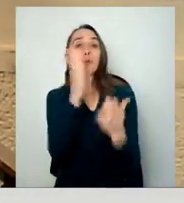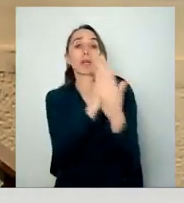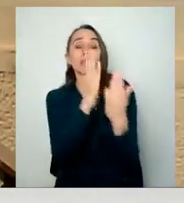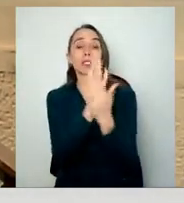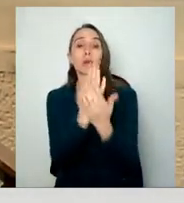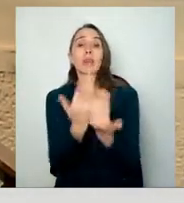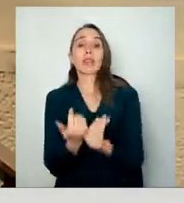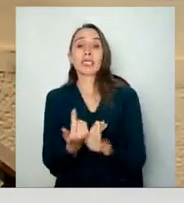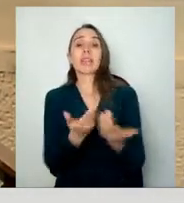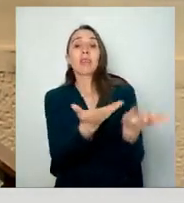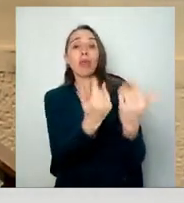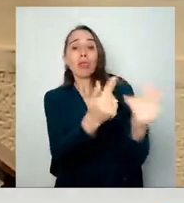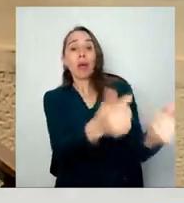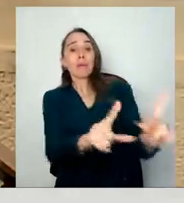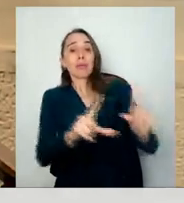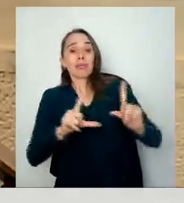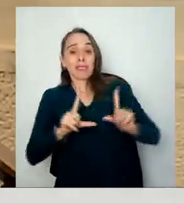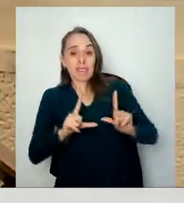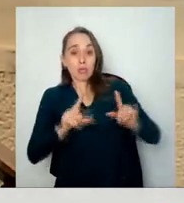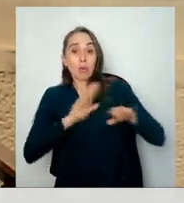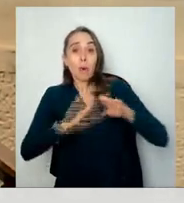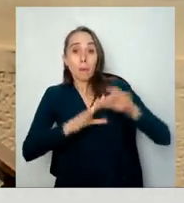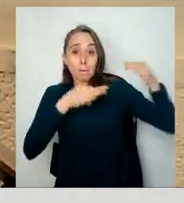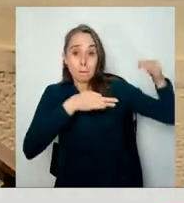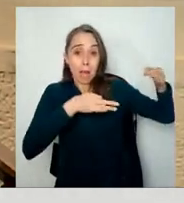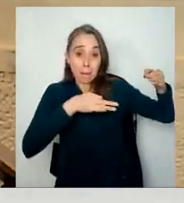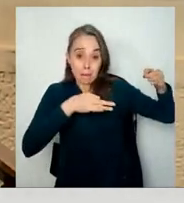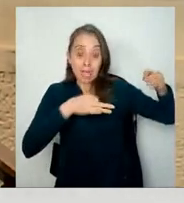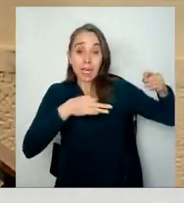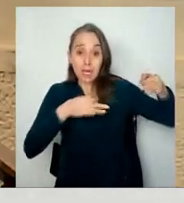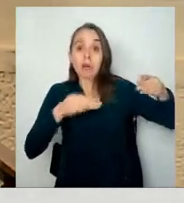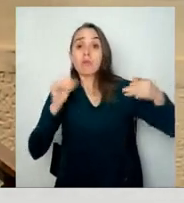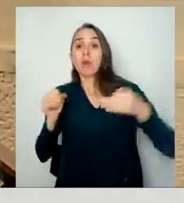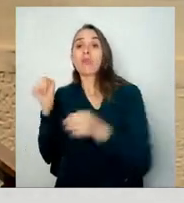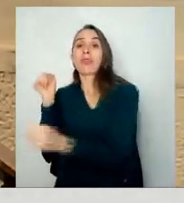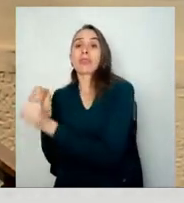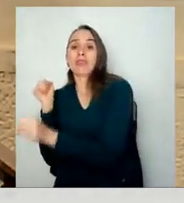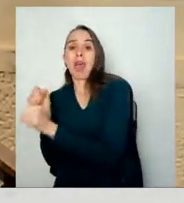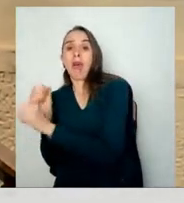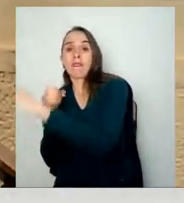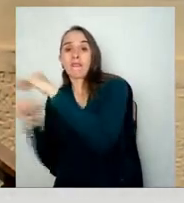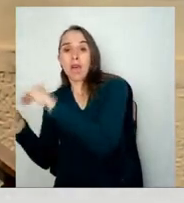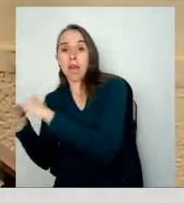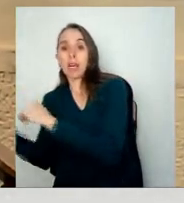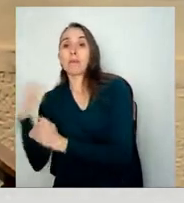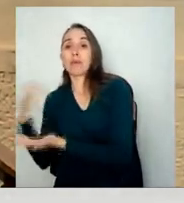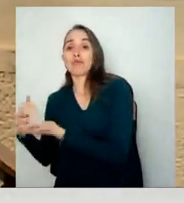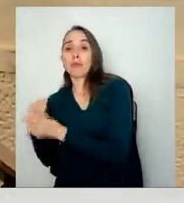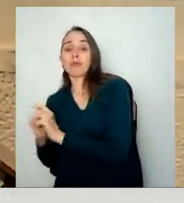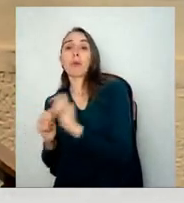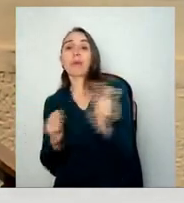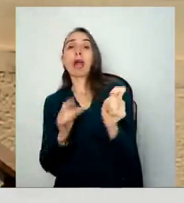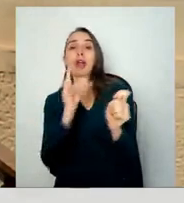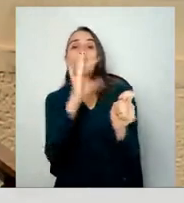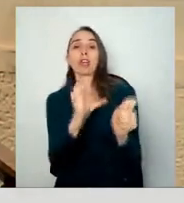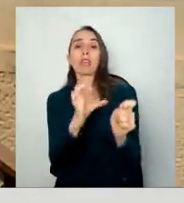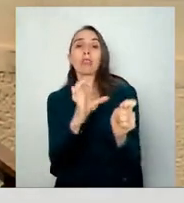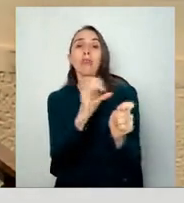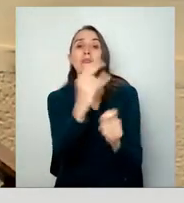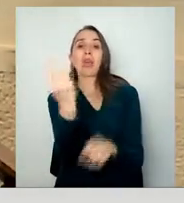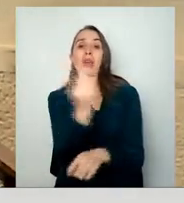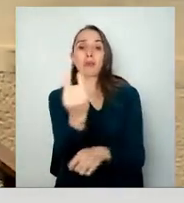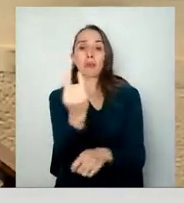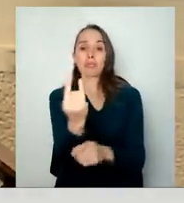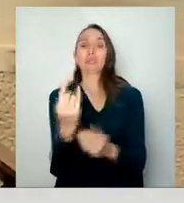poder trabajar y pagar las deudas que contrayeron contrajeron perdón con la universidad he dicho presidente